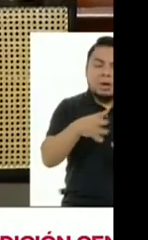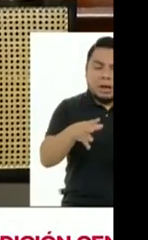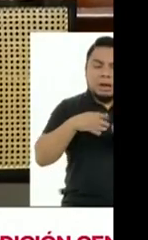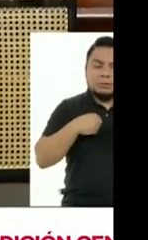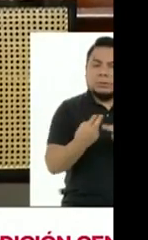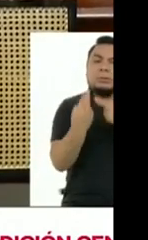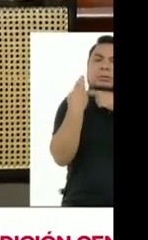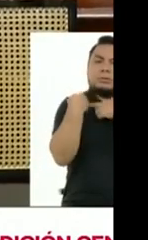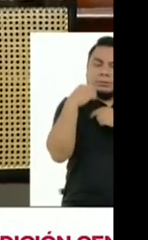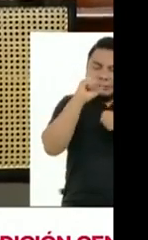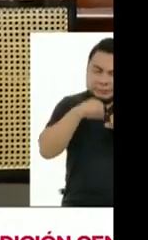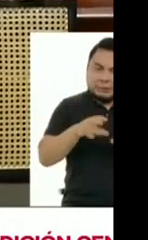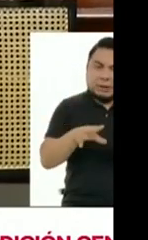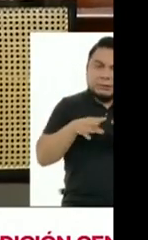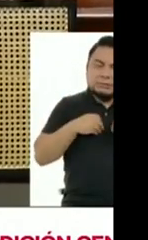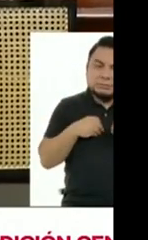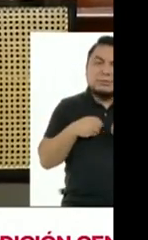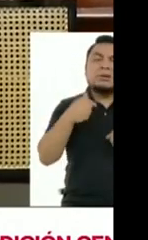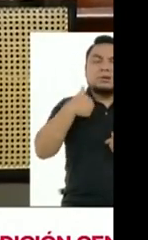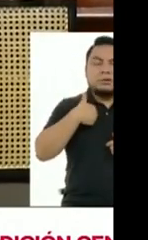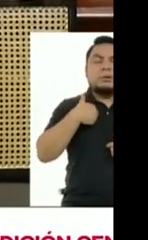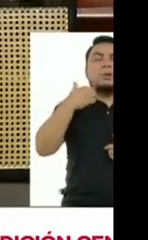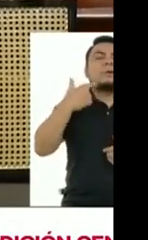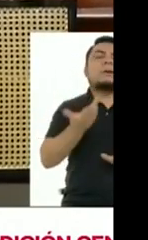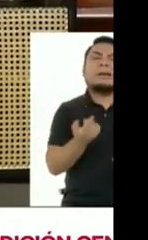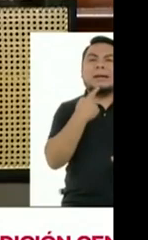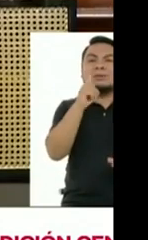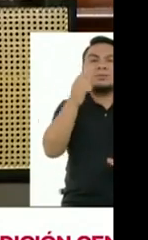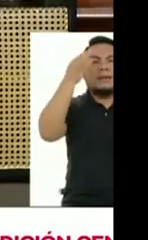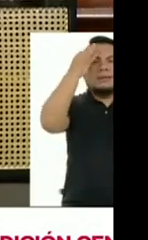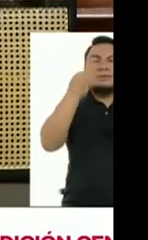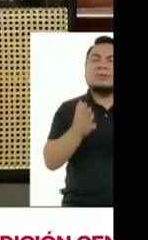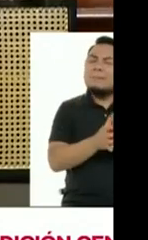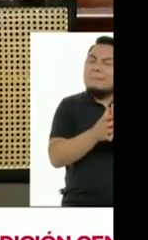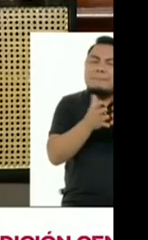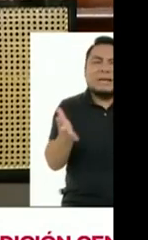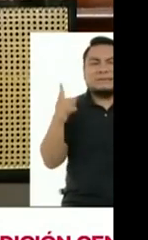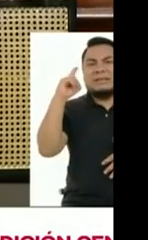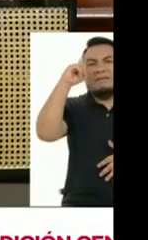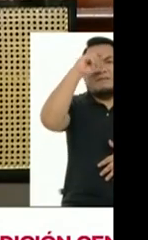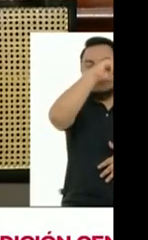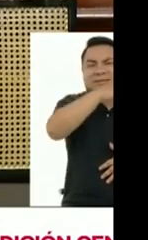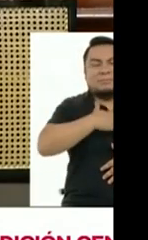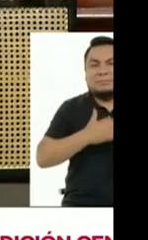con entereza sé que es una de las decisiones más difíciles que he tomado en mi vida